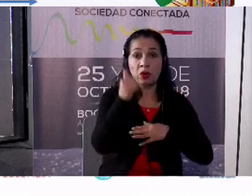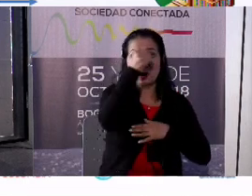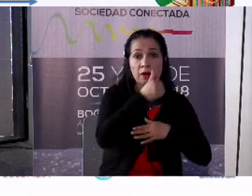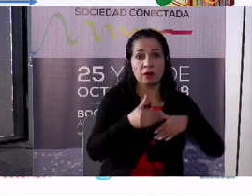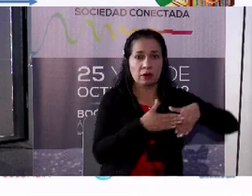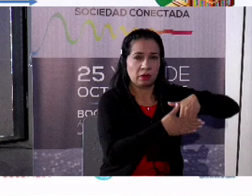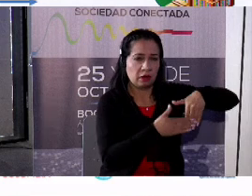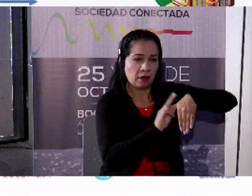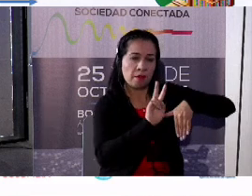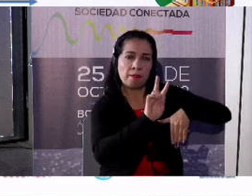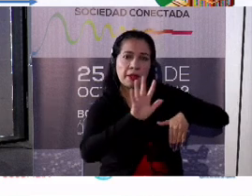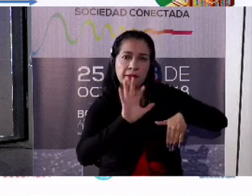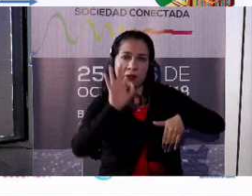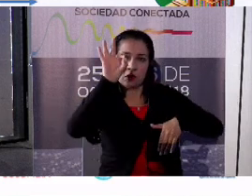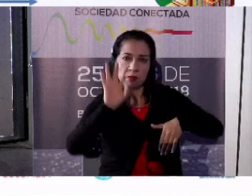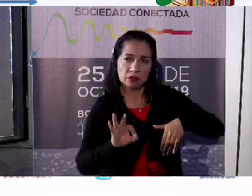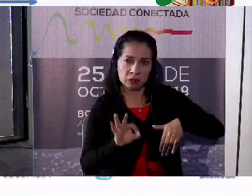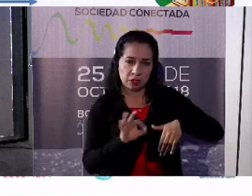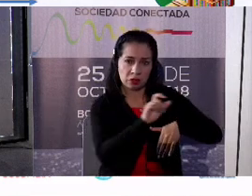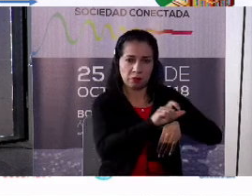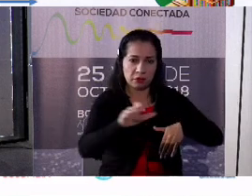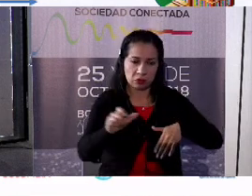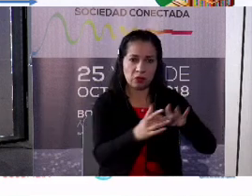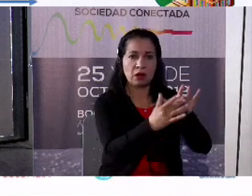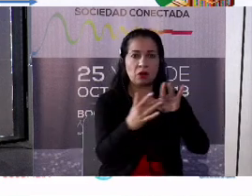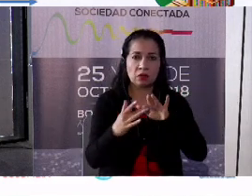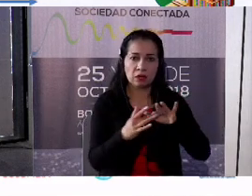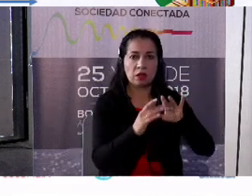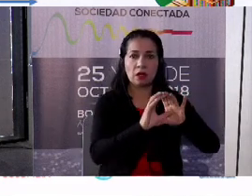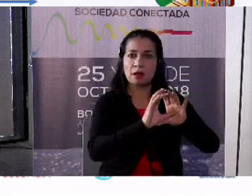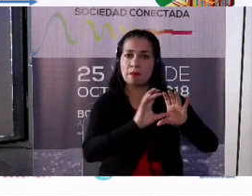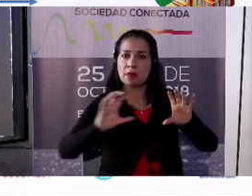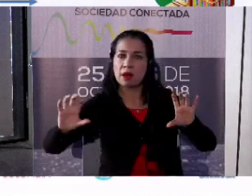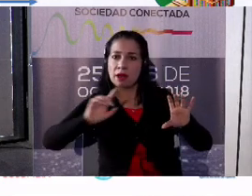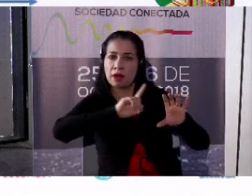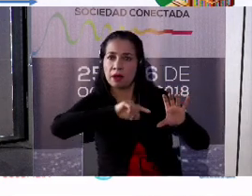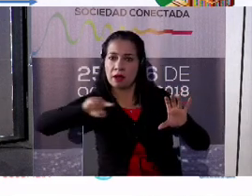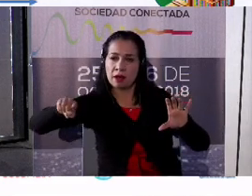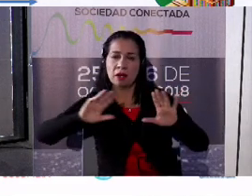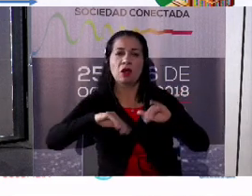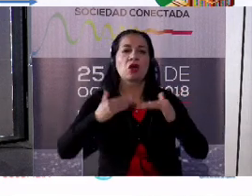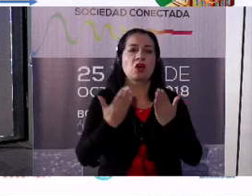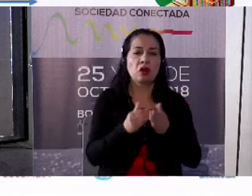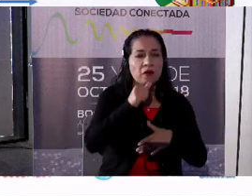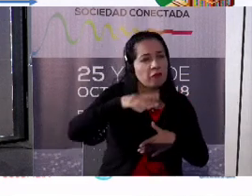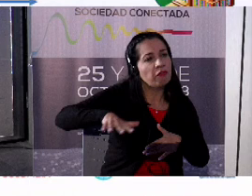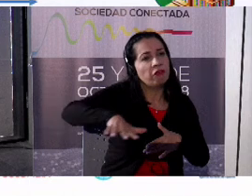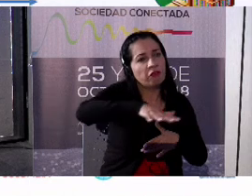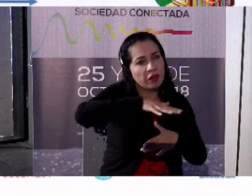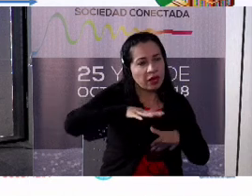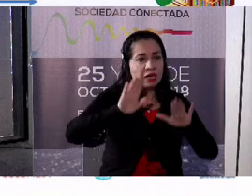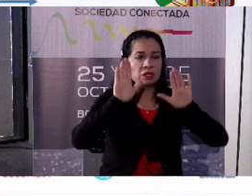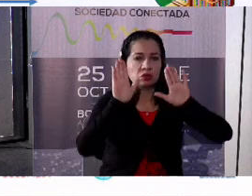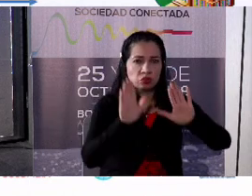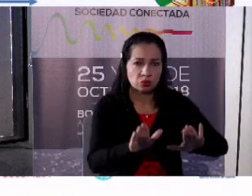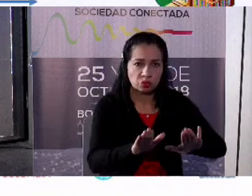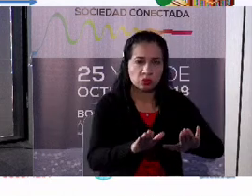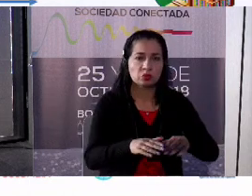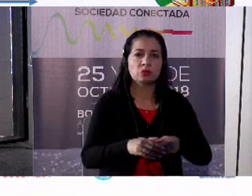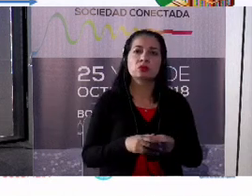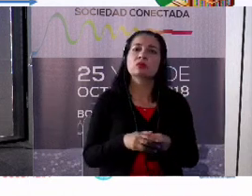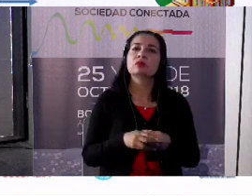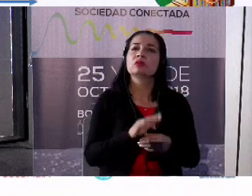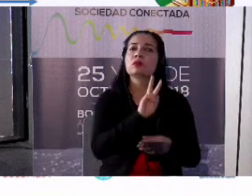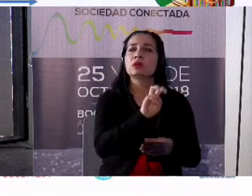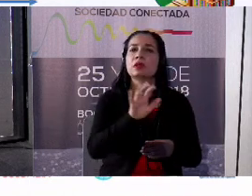está conectar con banda ancha pero los colegios Rurales sectores Rurales